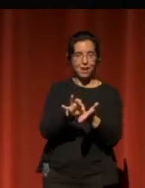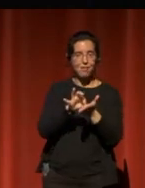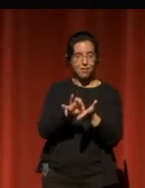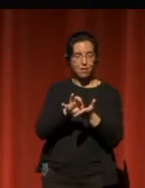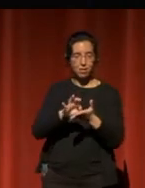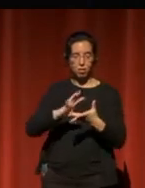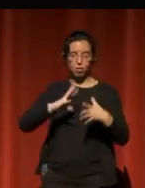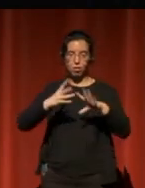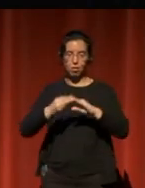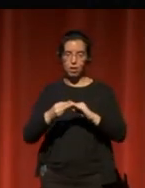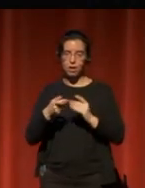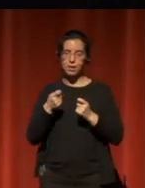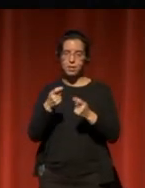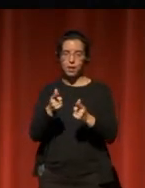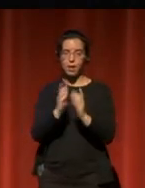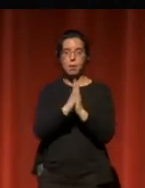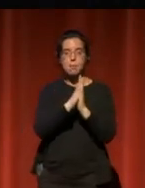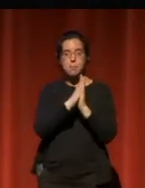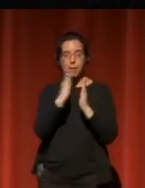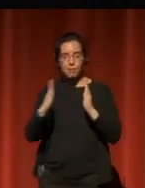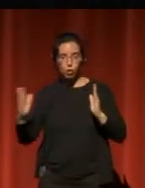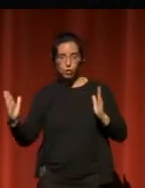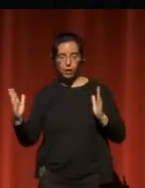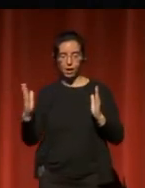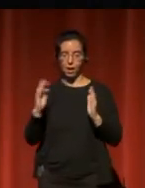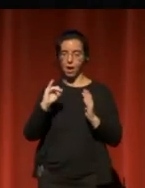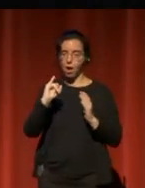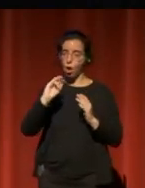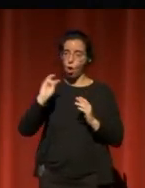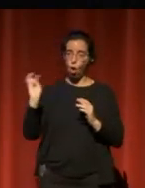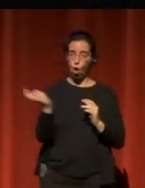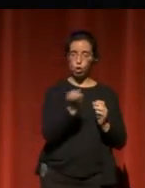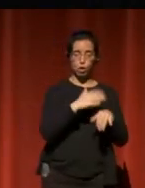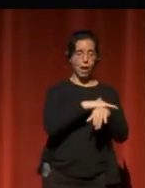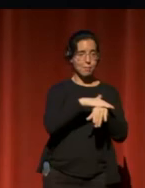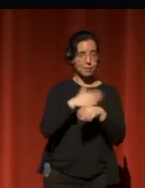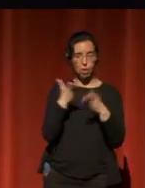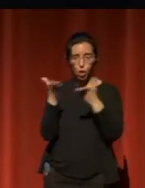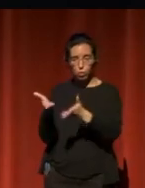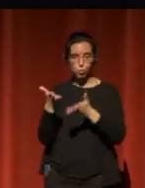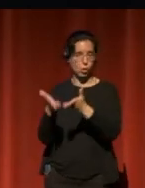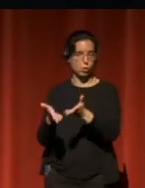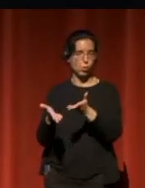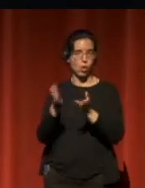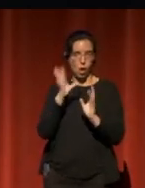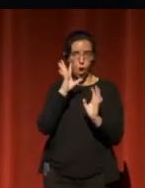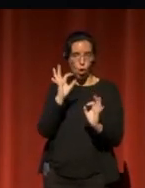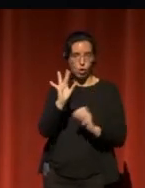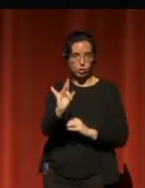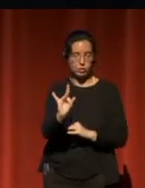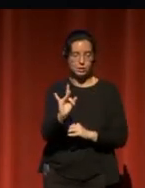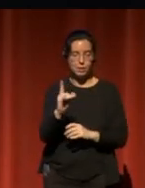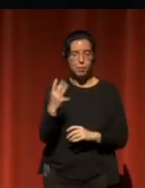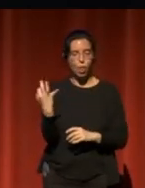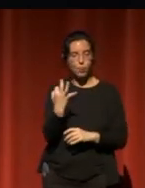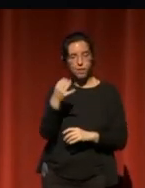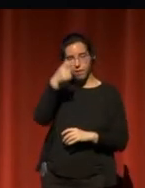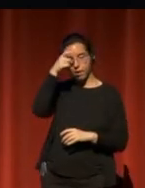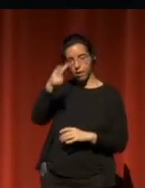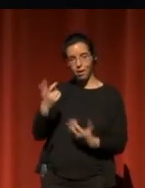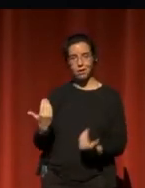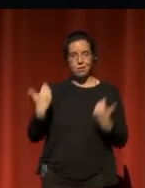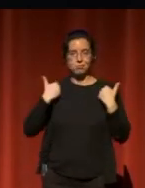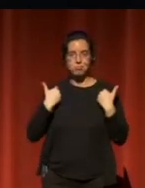esas bibliotecas tanto de colecciones, muchas veces con ayuda de otras administraciones, por supuesto, pero creo que ellos tienen una parte de